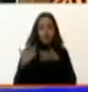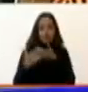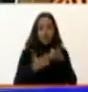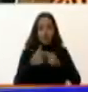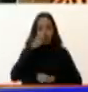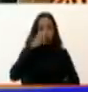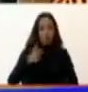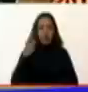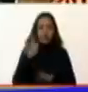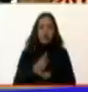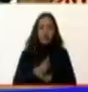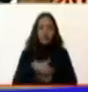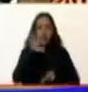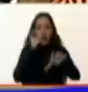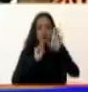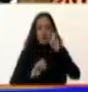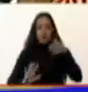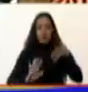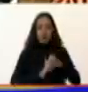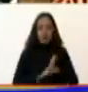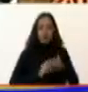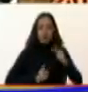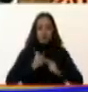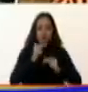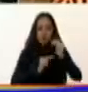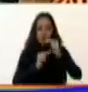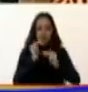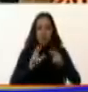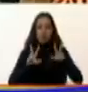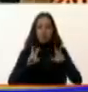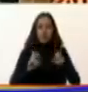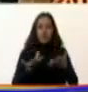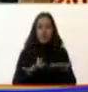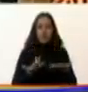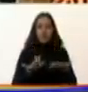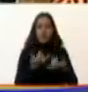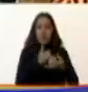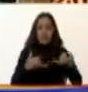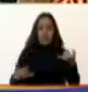ahí para construir las nuevas corrientes teóricas que requerimos.